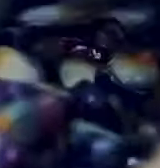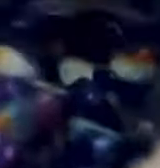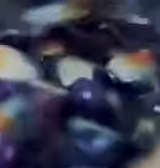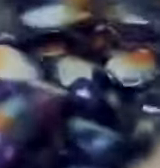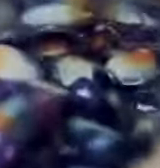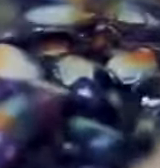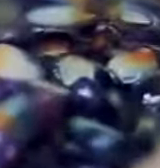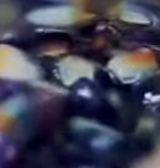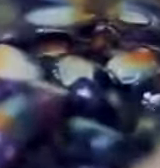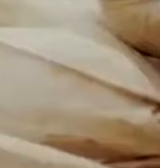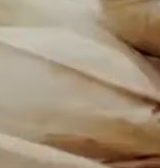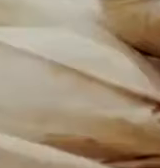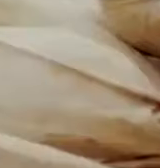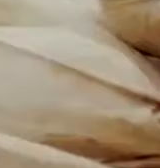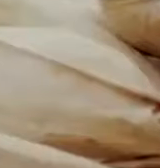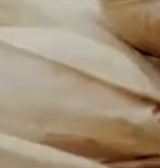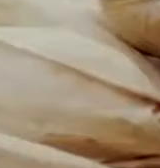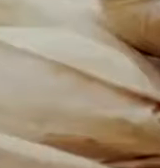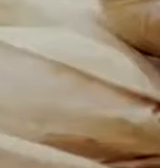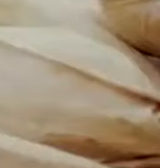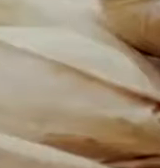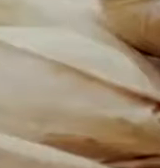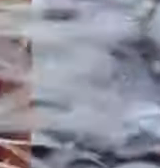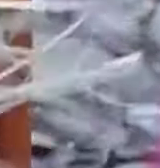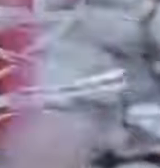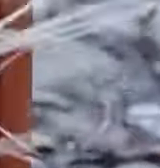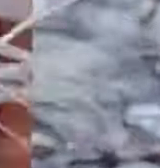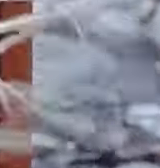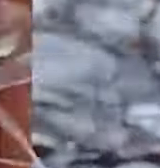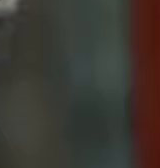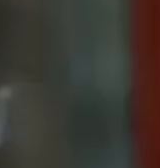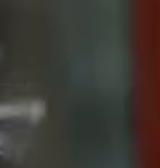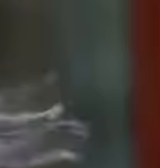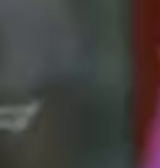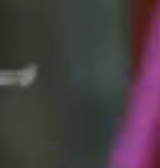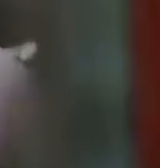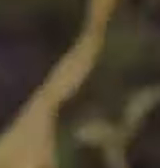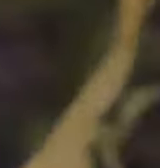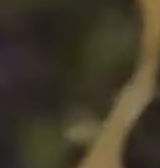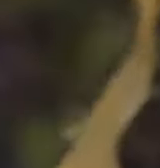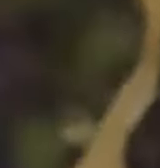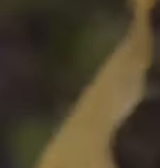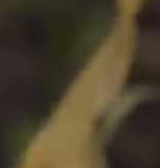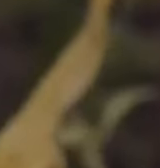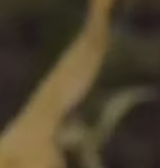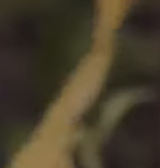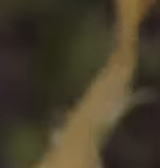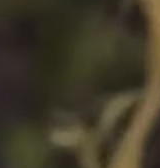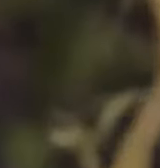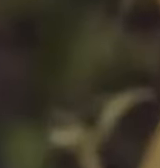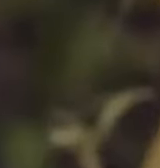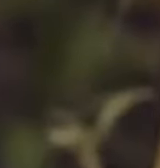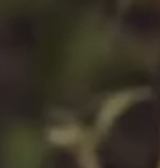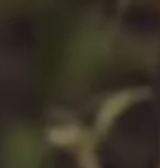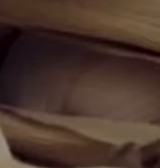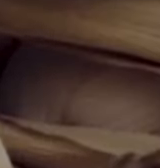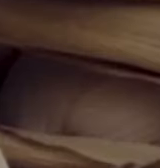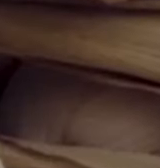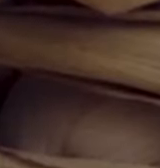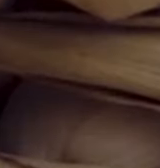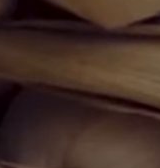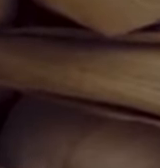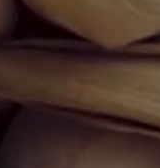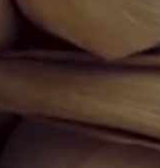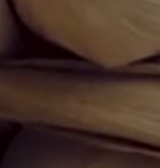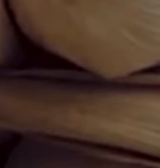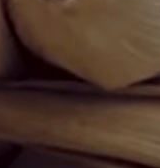Elena Poniatowska señaló: "Nadie sabe tanto de la milpa tiernita, a la que hay que proteger como una criatura recién nacida, y